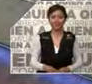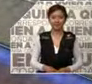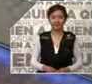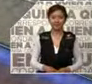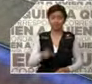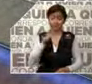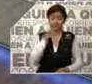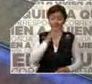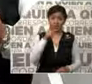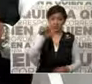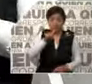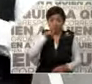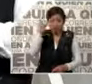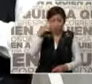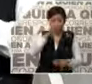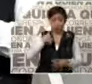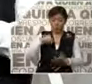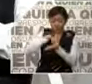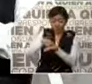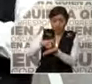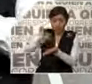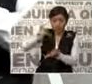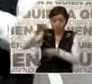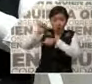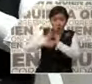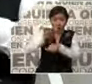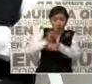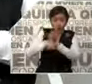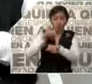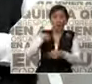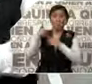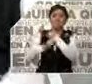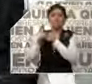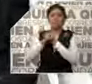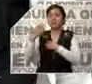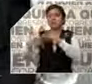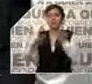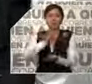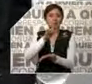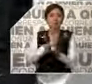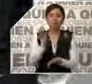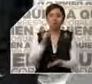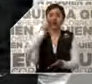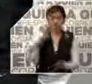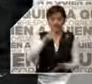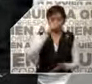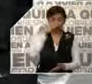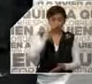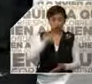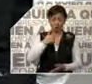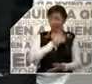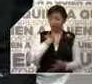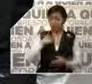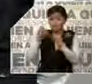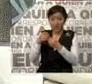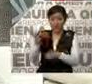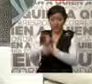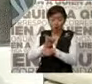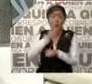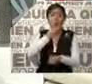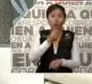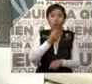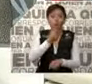¿Qué te parece una manera facilísima de asegurar una compraventa de auto y no meterse en problemas legales? Facilísima. Y Rubén, el que nada debe, nada teme. Así es que su